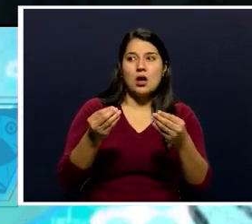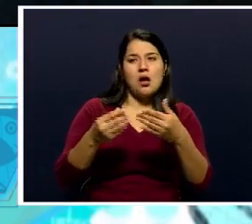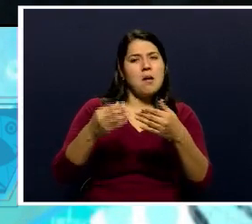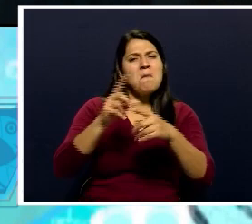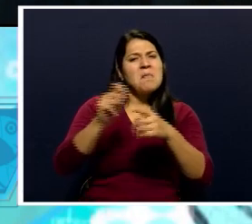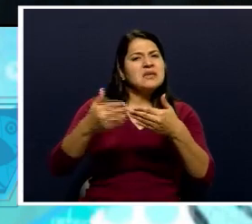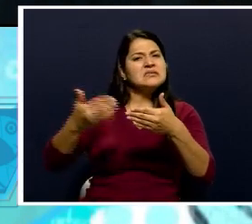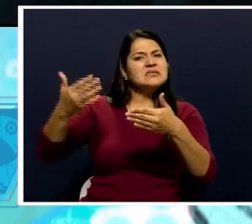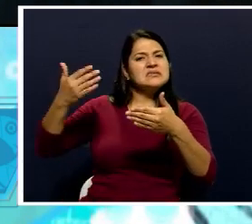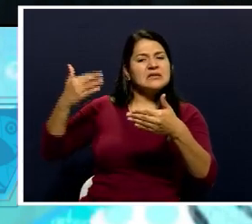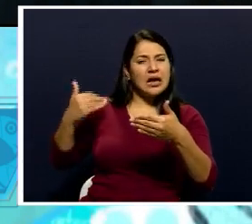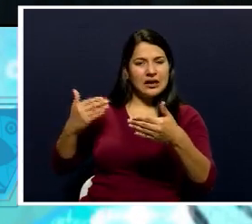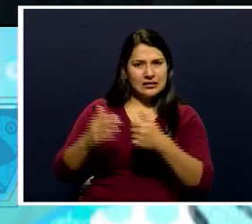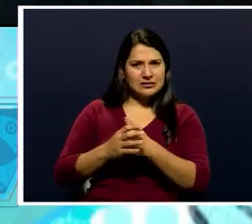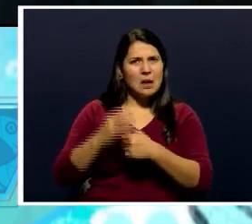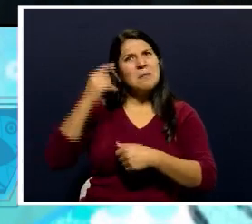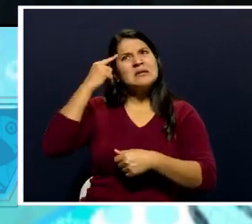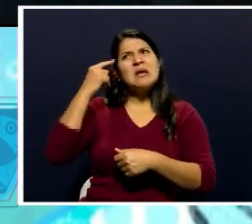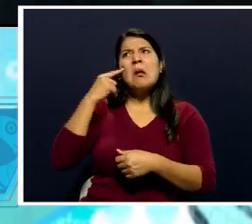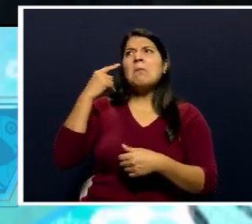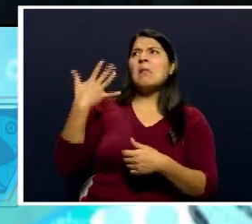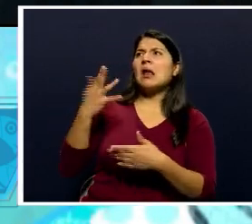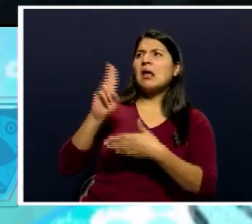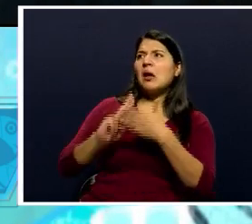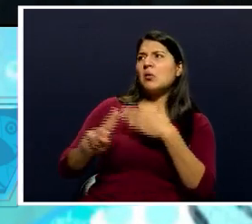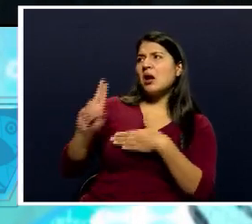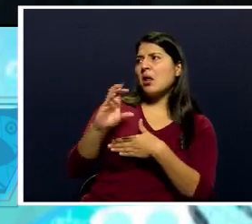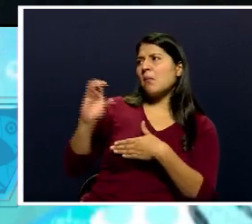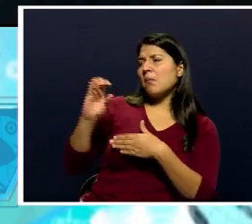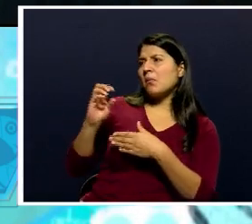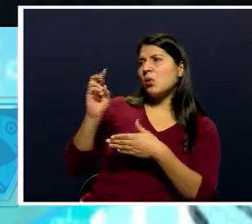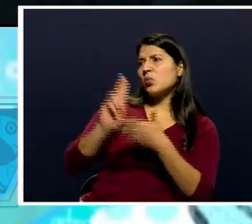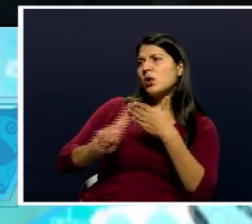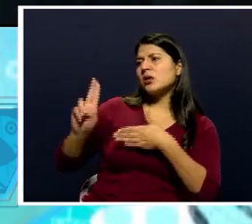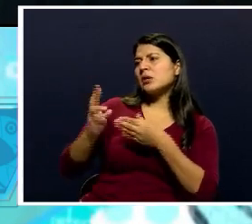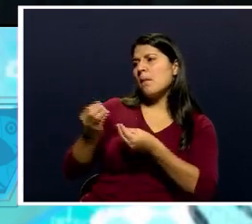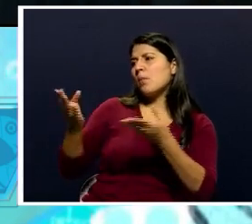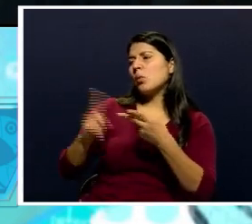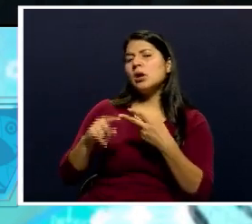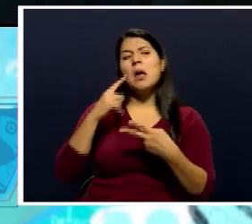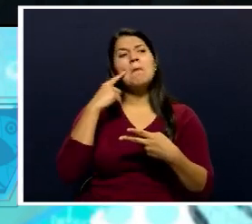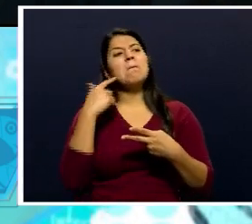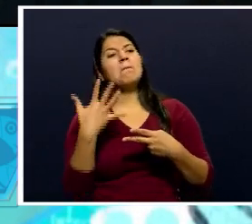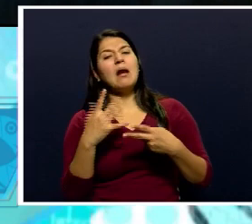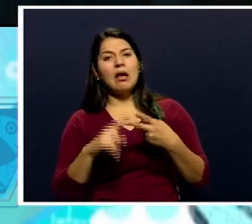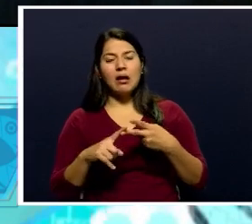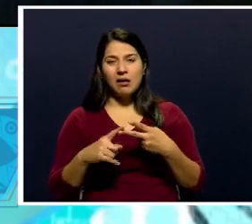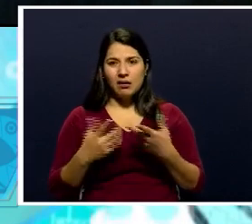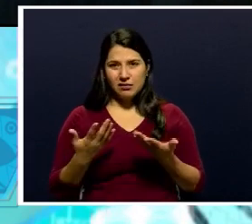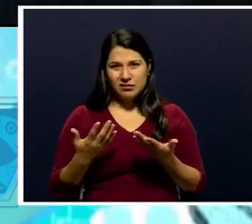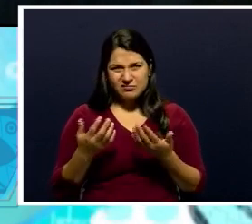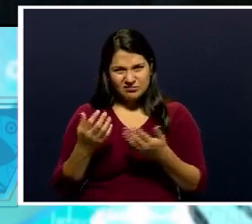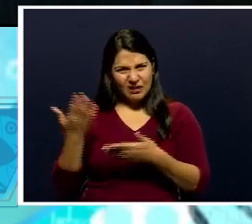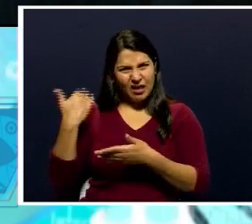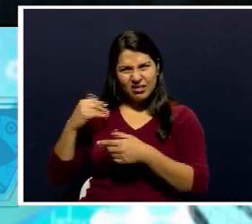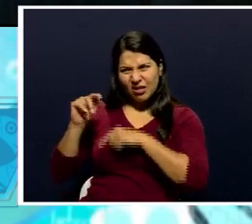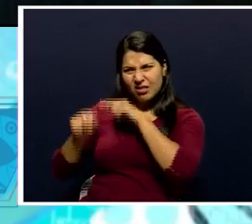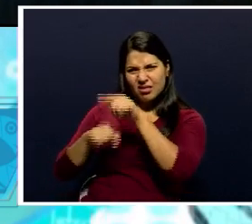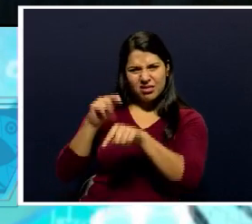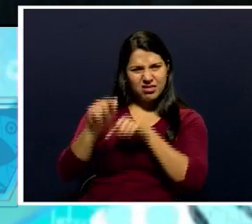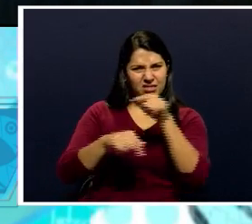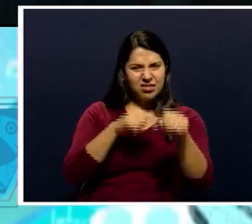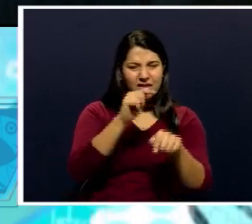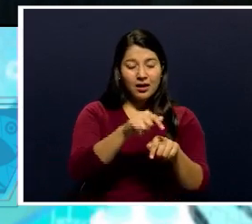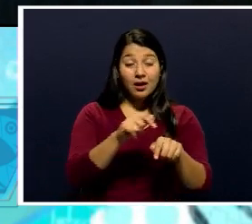antes. ¿Para qué sirve las universidades públicas? ¿Para qué sirven las universidades públicas? Y ahora, bueno,